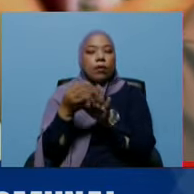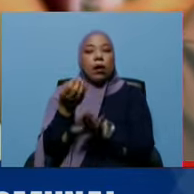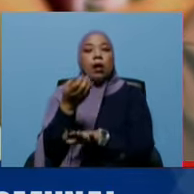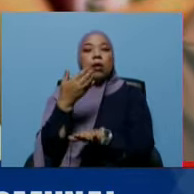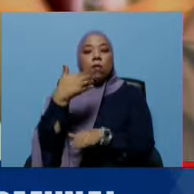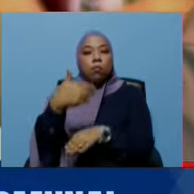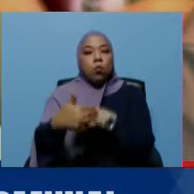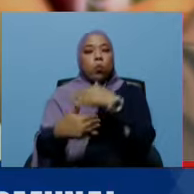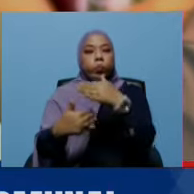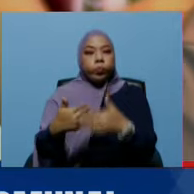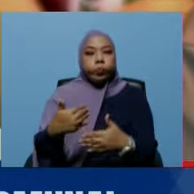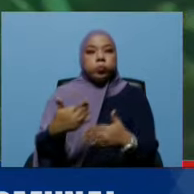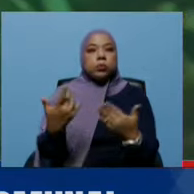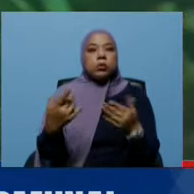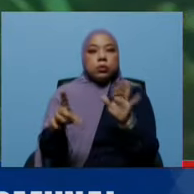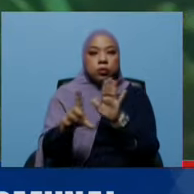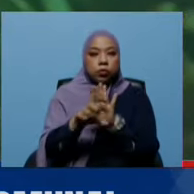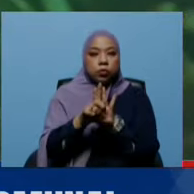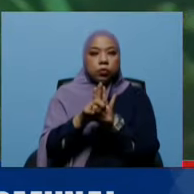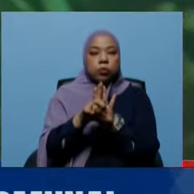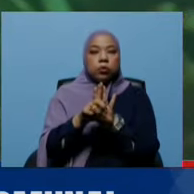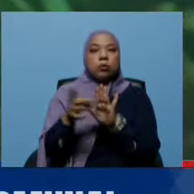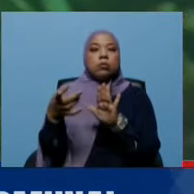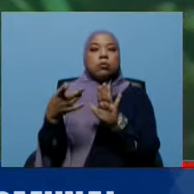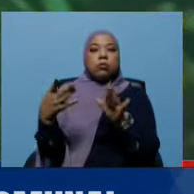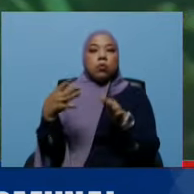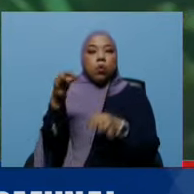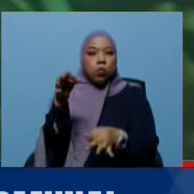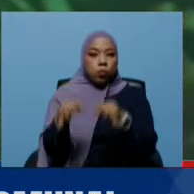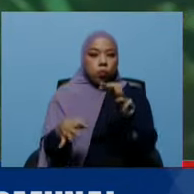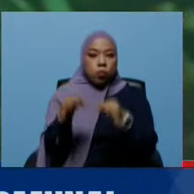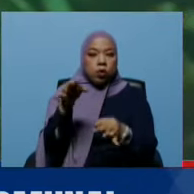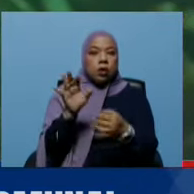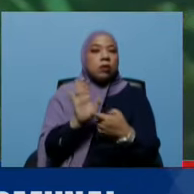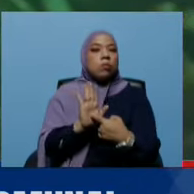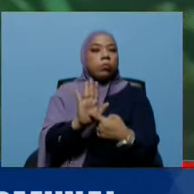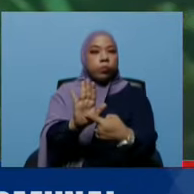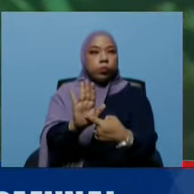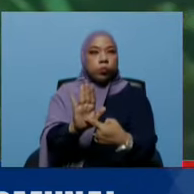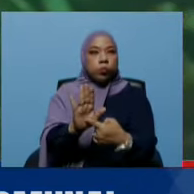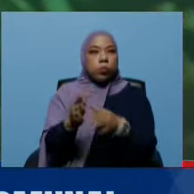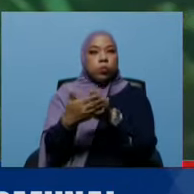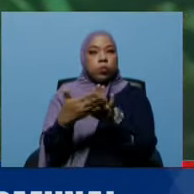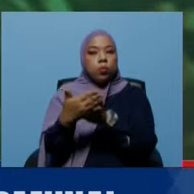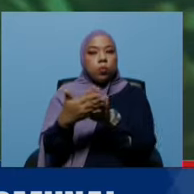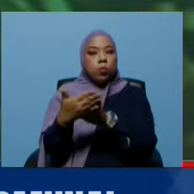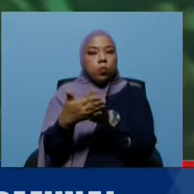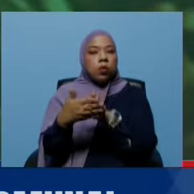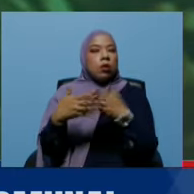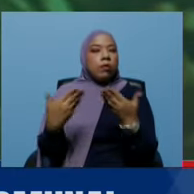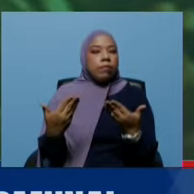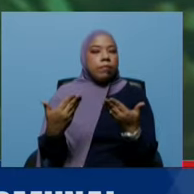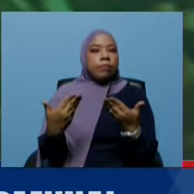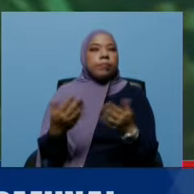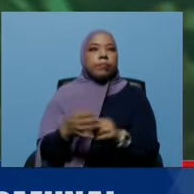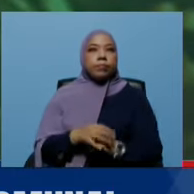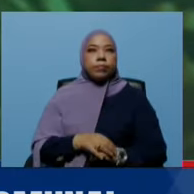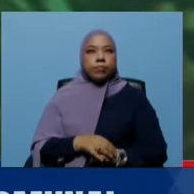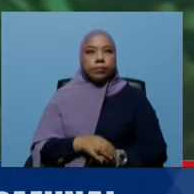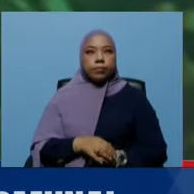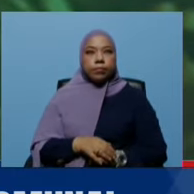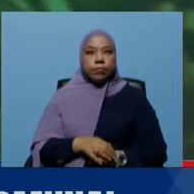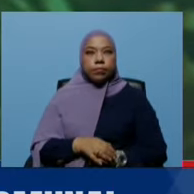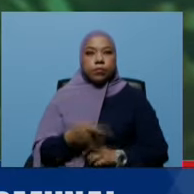buenas, con la ley y con la justicia en la mano, resolver este tema de